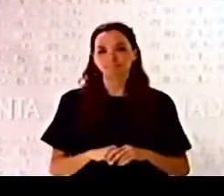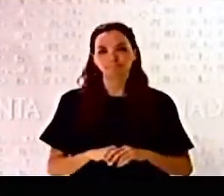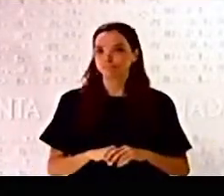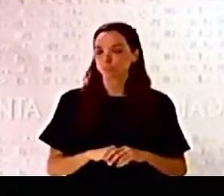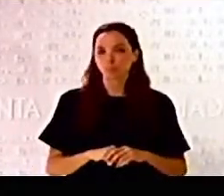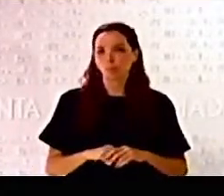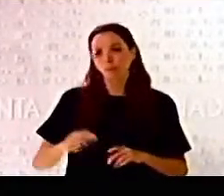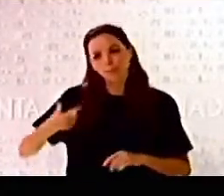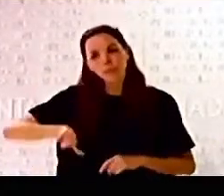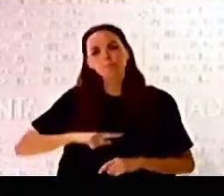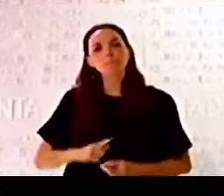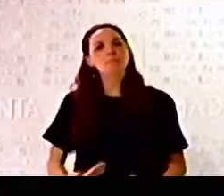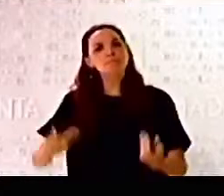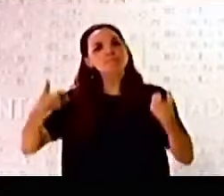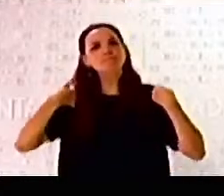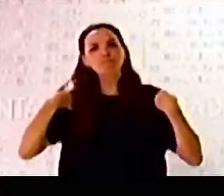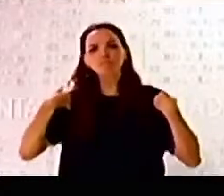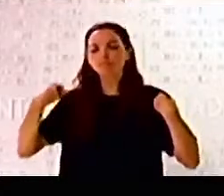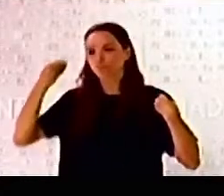los que tengamos que sopesar,